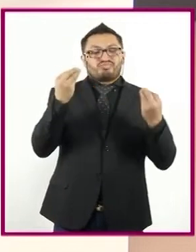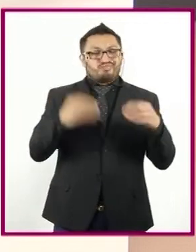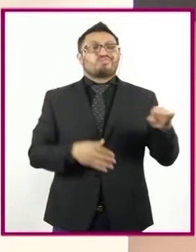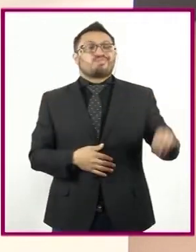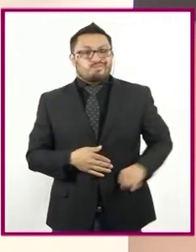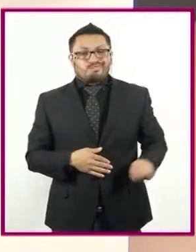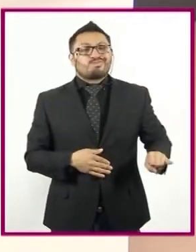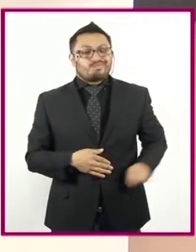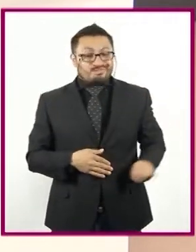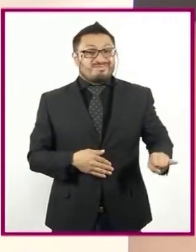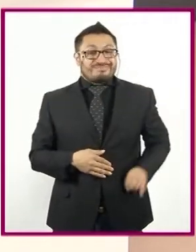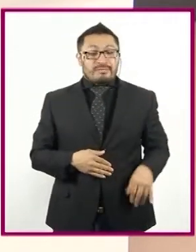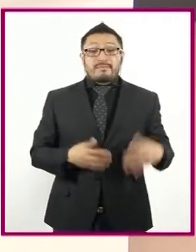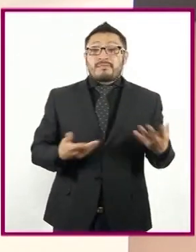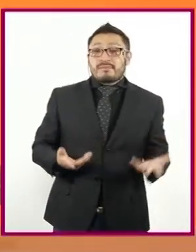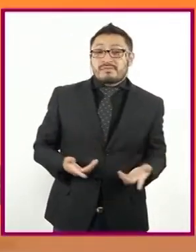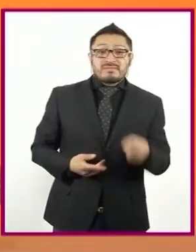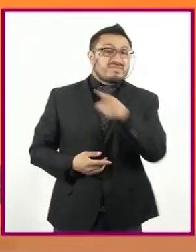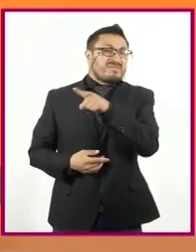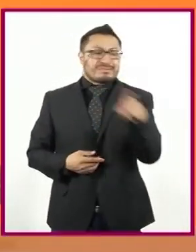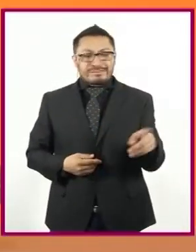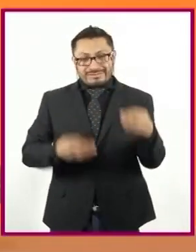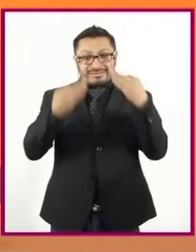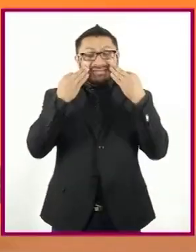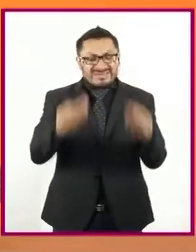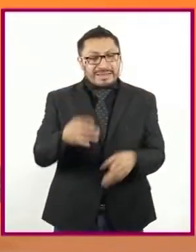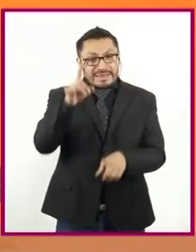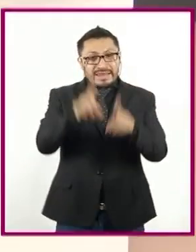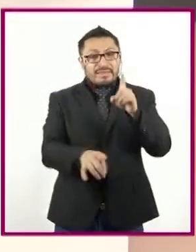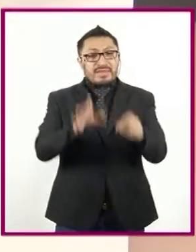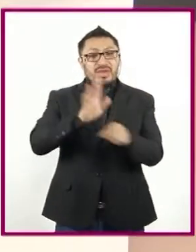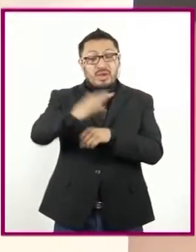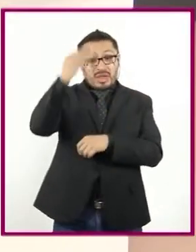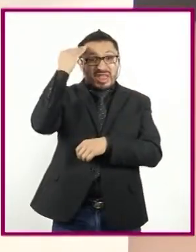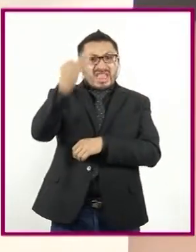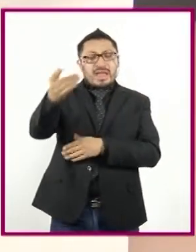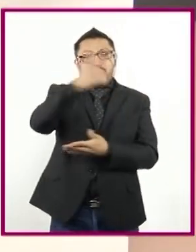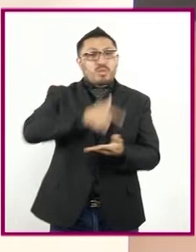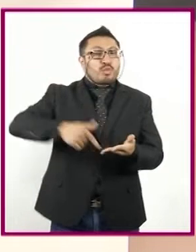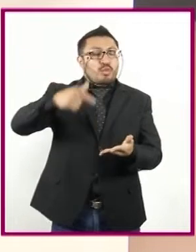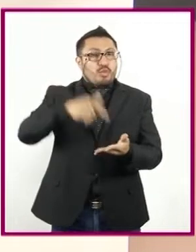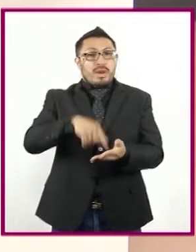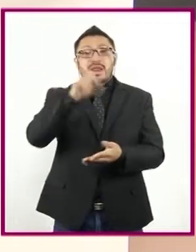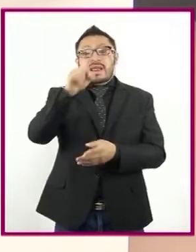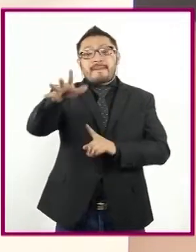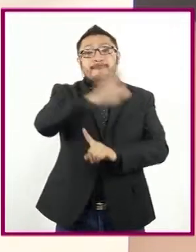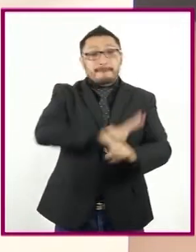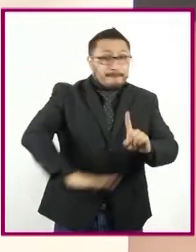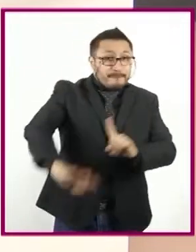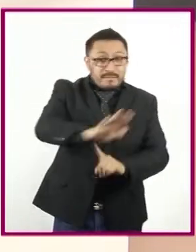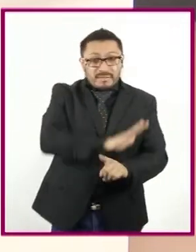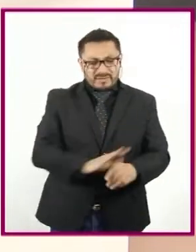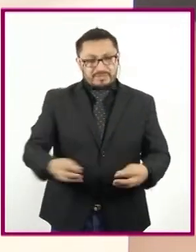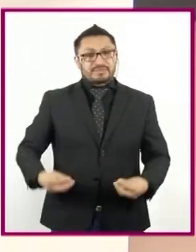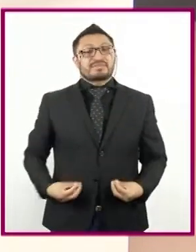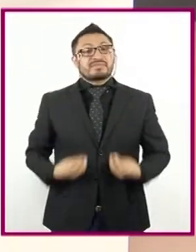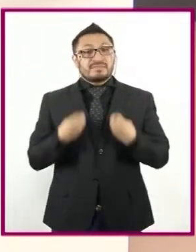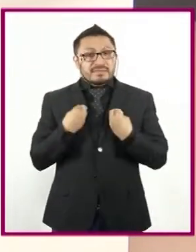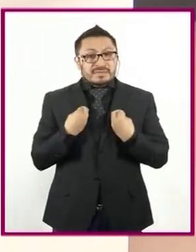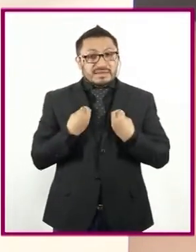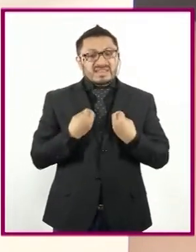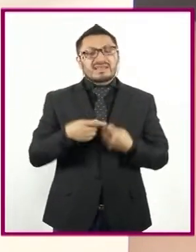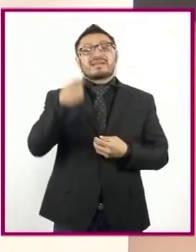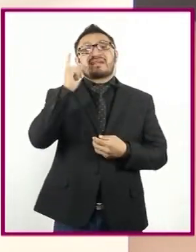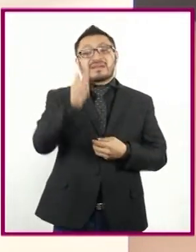interesante. Por cierto, noten cómo, dependiendo de la época, lugar e incluso del contexto que vivimos,